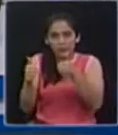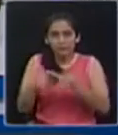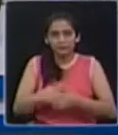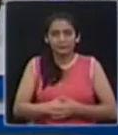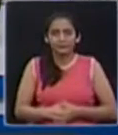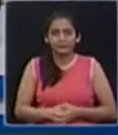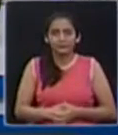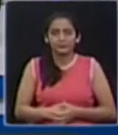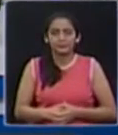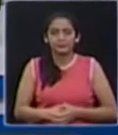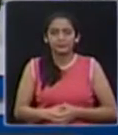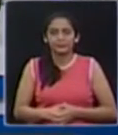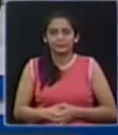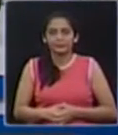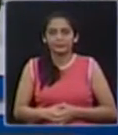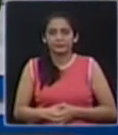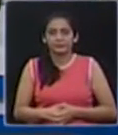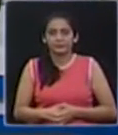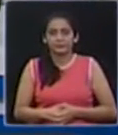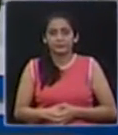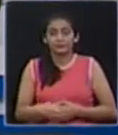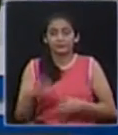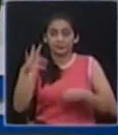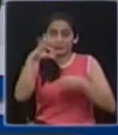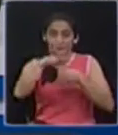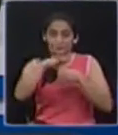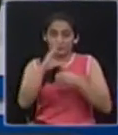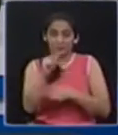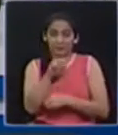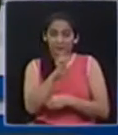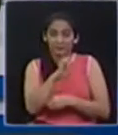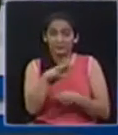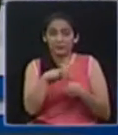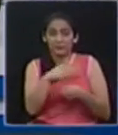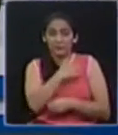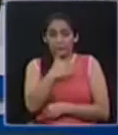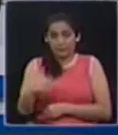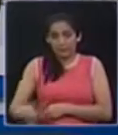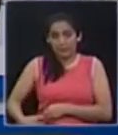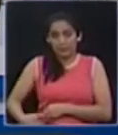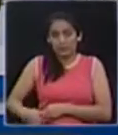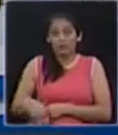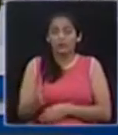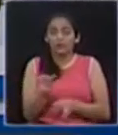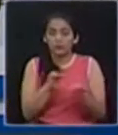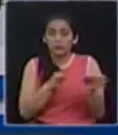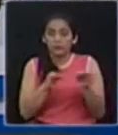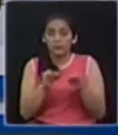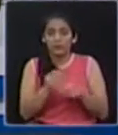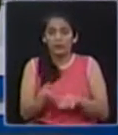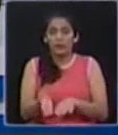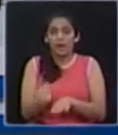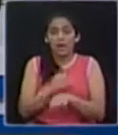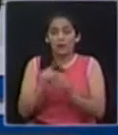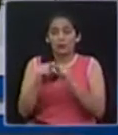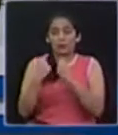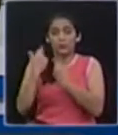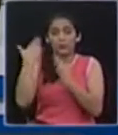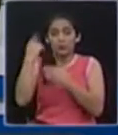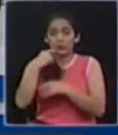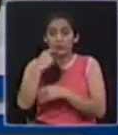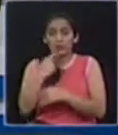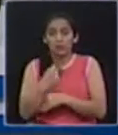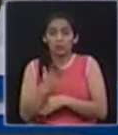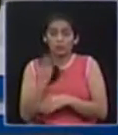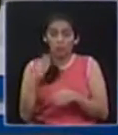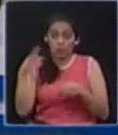El presidente del Consejo Nacional Electoral, Juan Pablo Pozzo, rechazó el anuncio de las organizaciones políticas que convocaron a tomarse las instalaciones